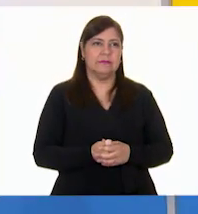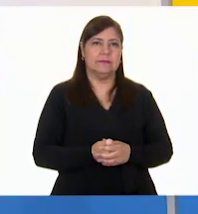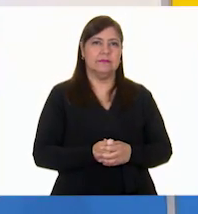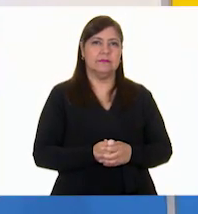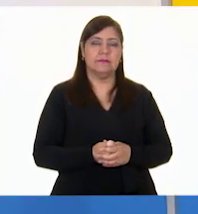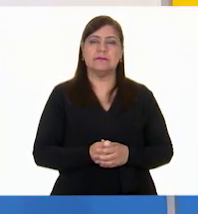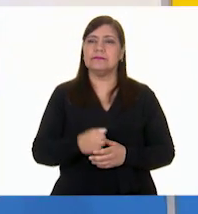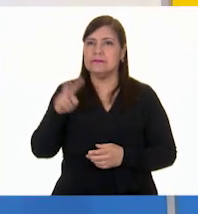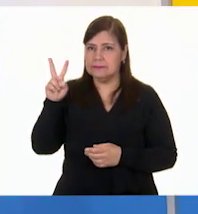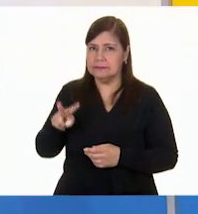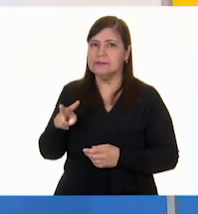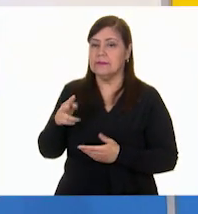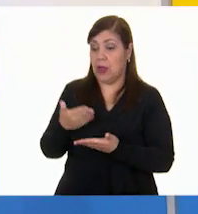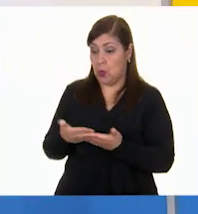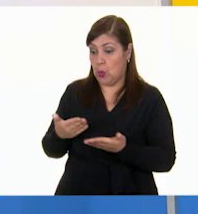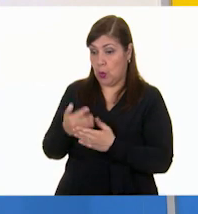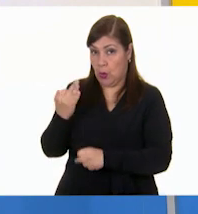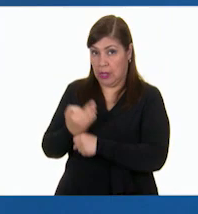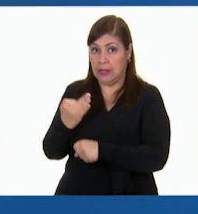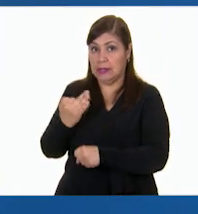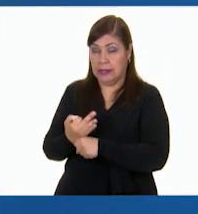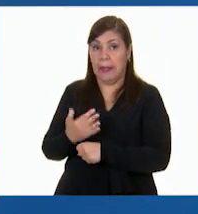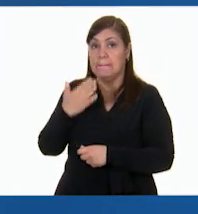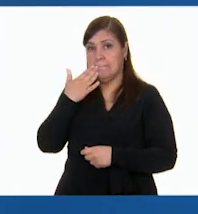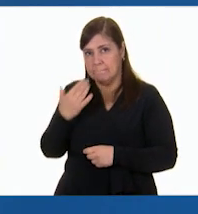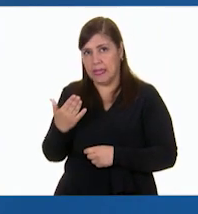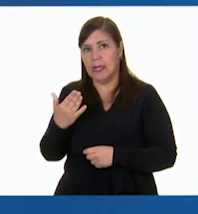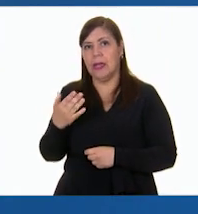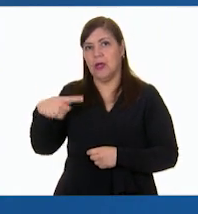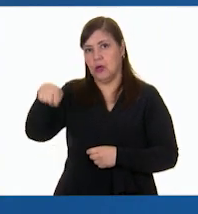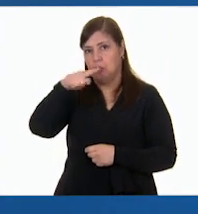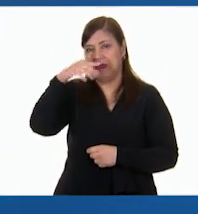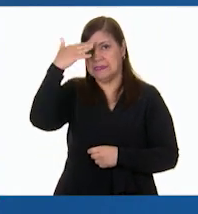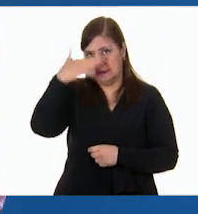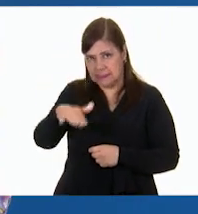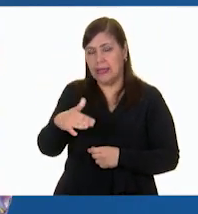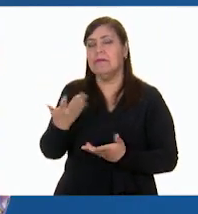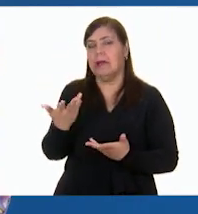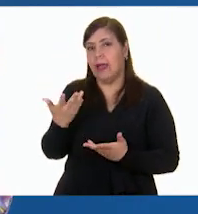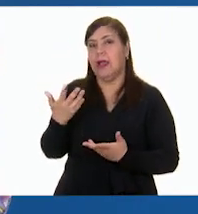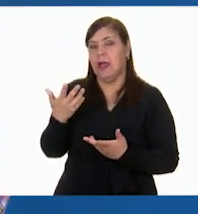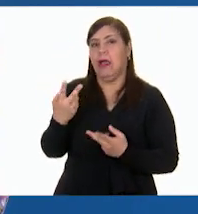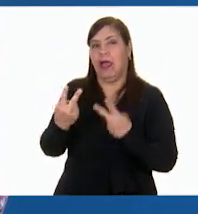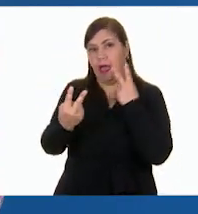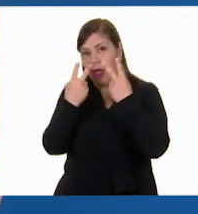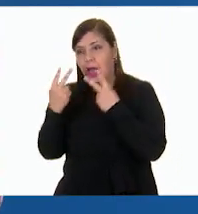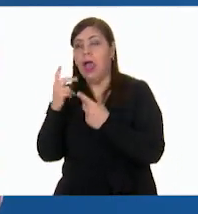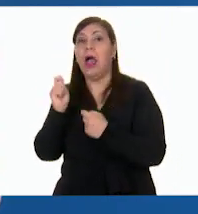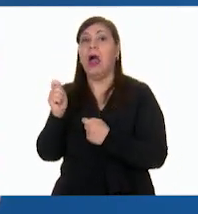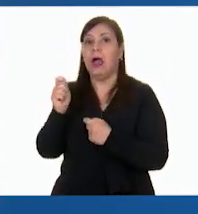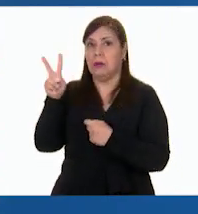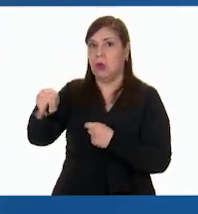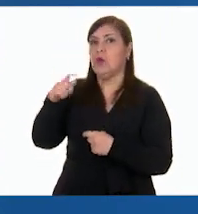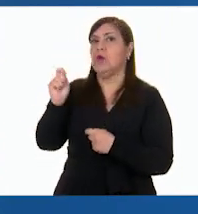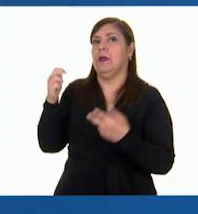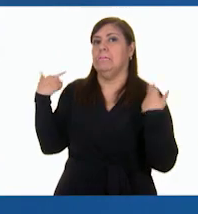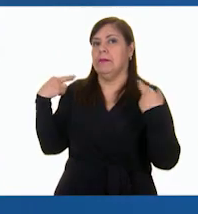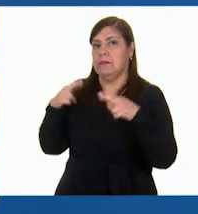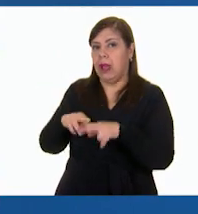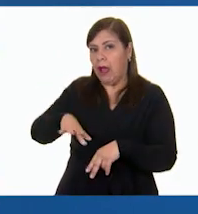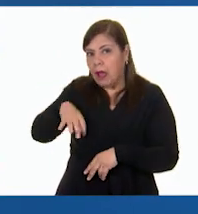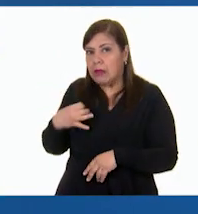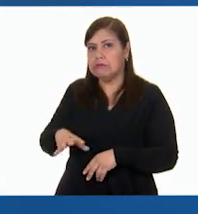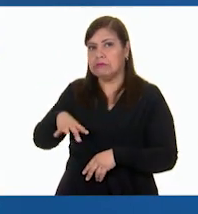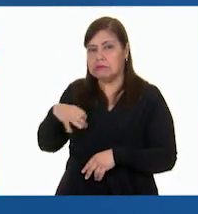Y es que es muy bueno en este momento, pues, hacer notar todo el esfuerzo que han estado haciendo. Claro. Porque, como decía al inicio de la